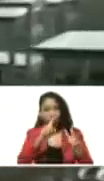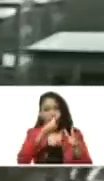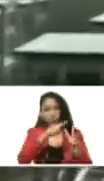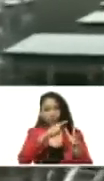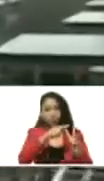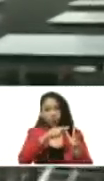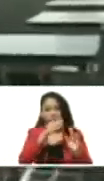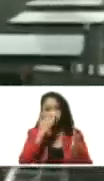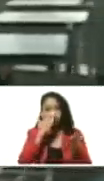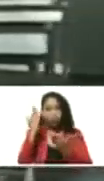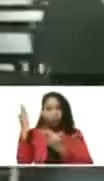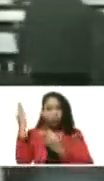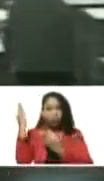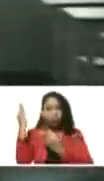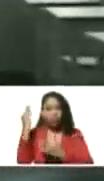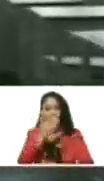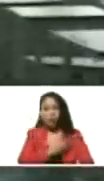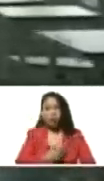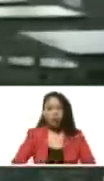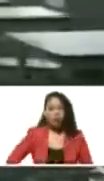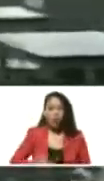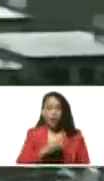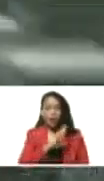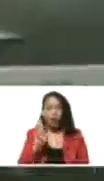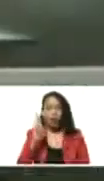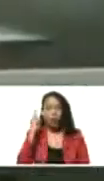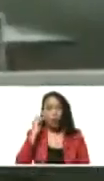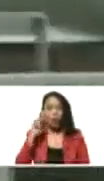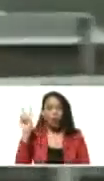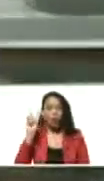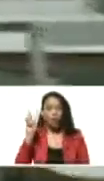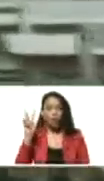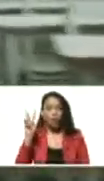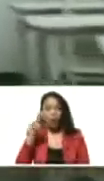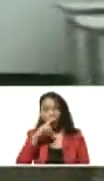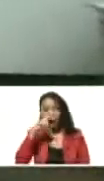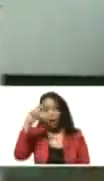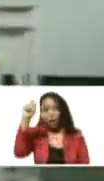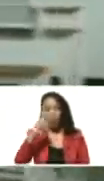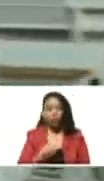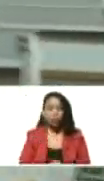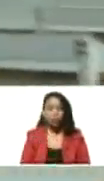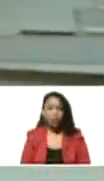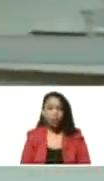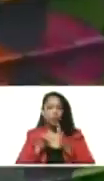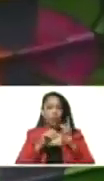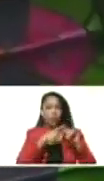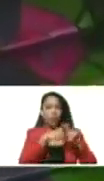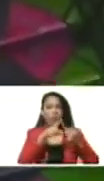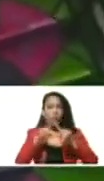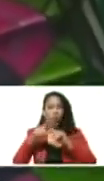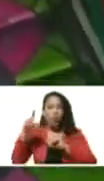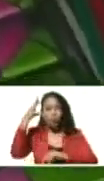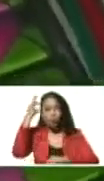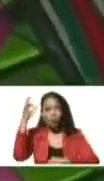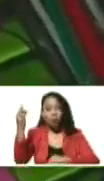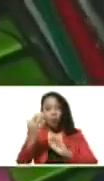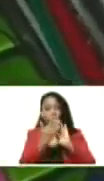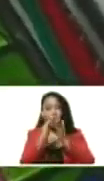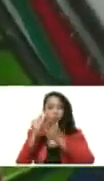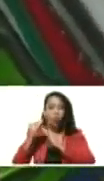Venezolana de Televisión, el presidente de la República Bolivariana de Venezuela, Nicolás Maduro Moros, ya consejos comunales que